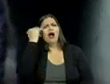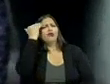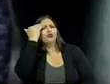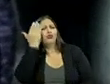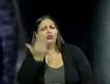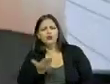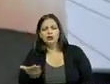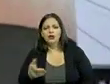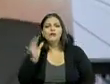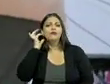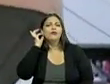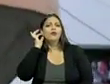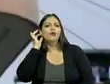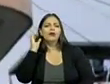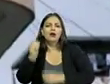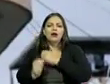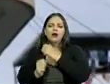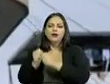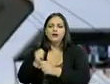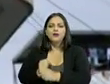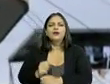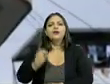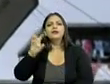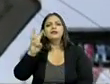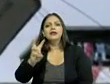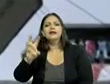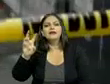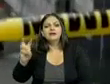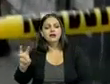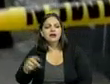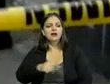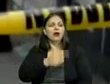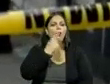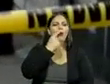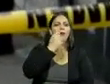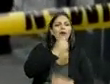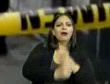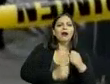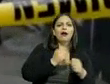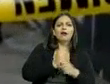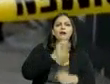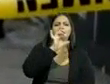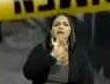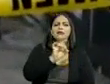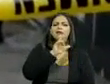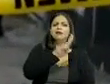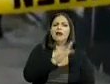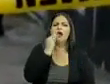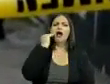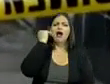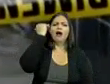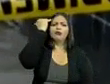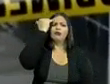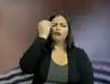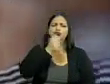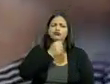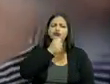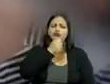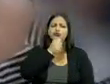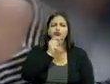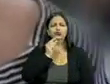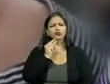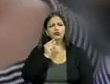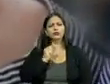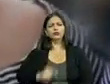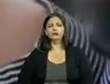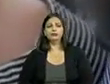83 años, vivían desde hace mucho tiempo en el sector, sin que sus vecinos hubiesen notado algo fuera de lo normal. Todos aquí en el